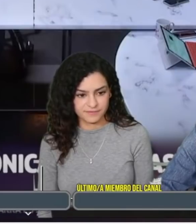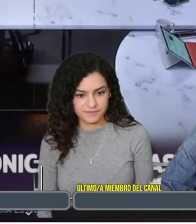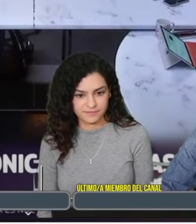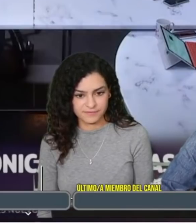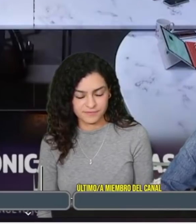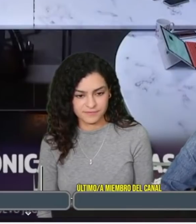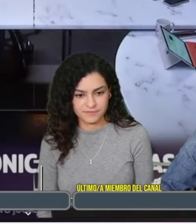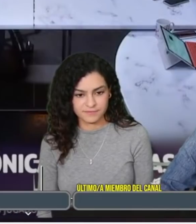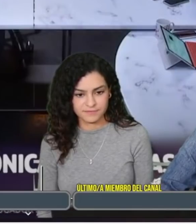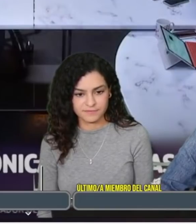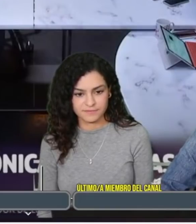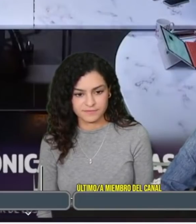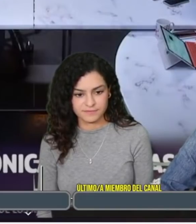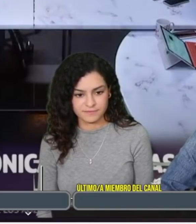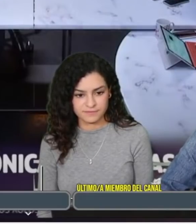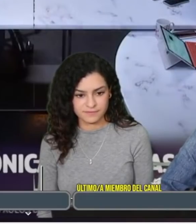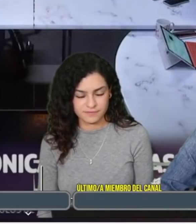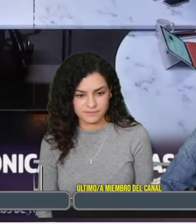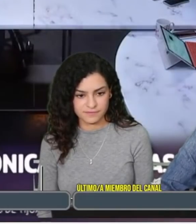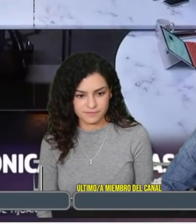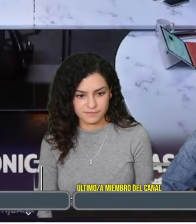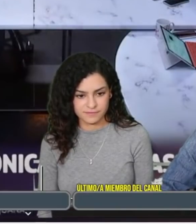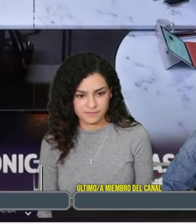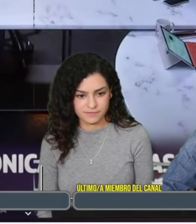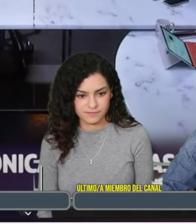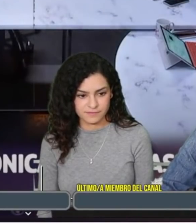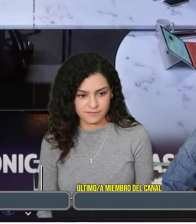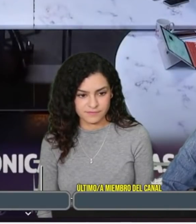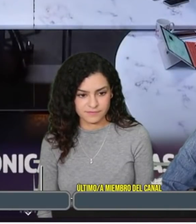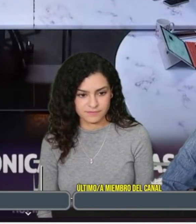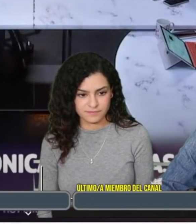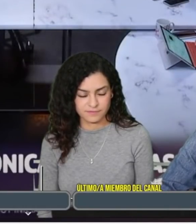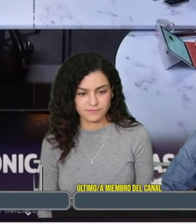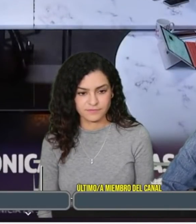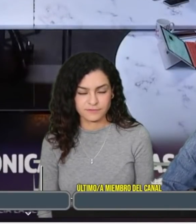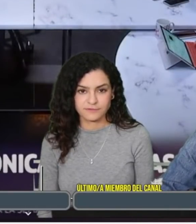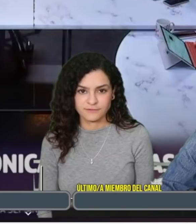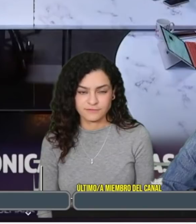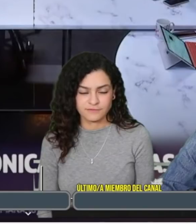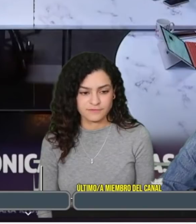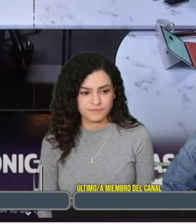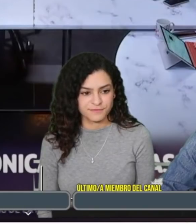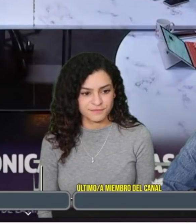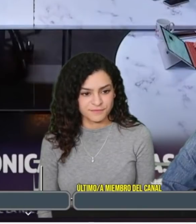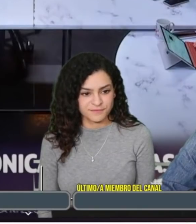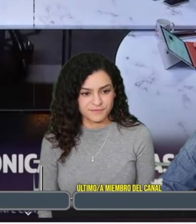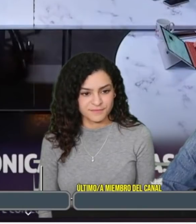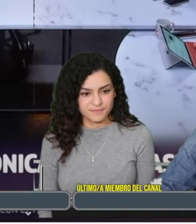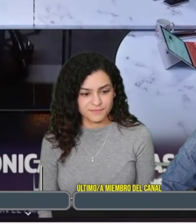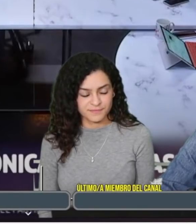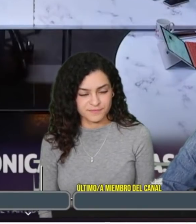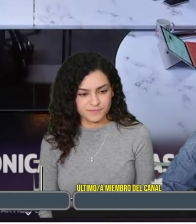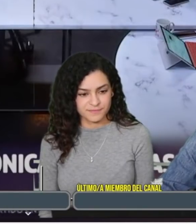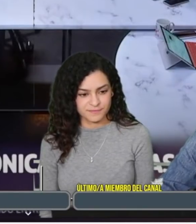enterarte que nada más se burlan de ti a tus espaldas, pues claro que da coraje. Aquí actuando Adela Micha, que le preocupa,